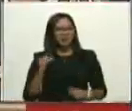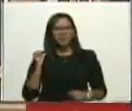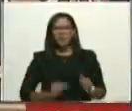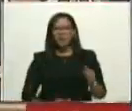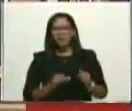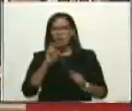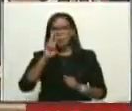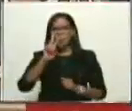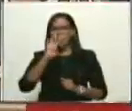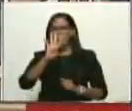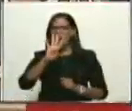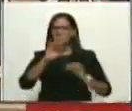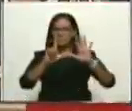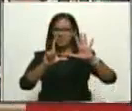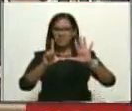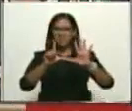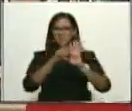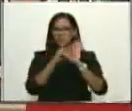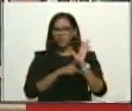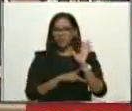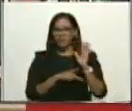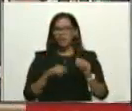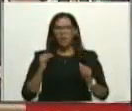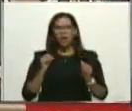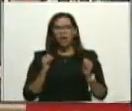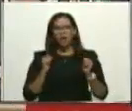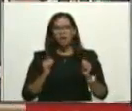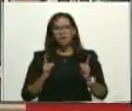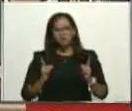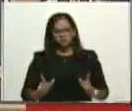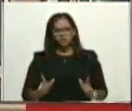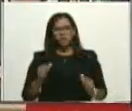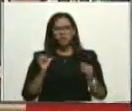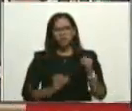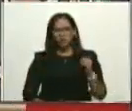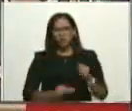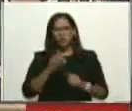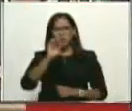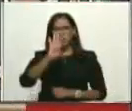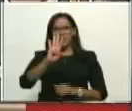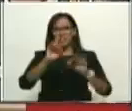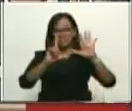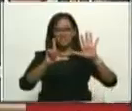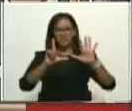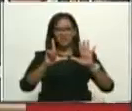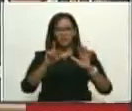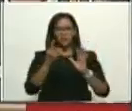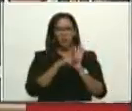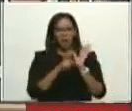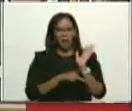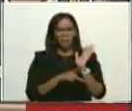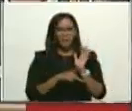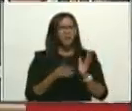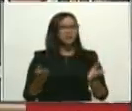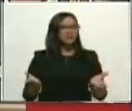programas. ¿Ah? Hemos echado el carro en 47 programas. ¿Ah, Coquito? ¿Ah? No,